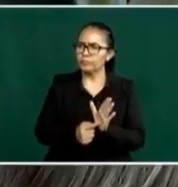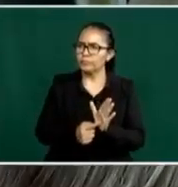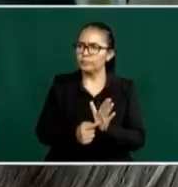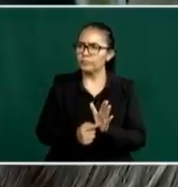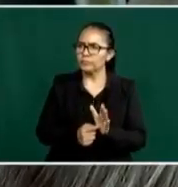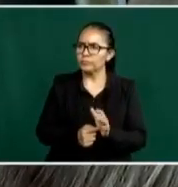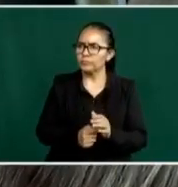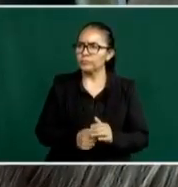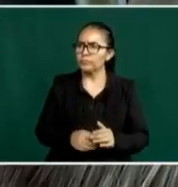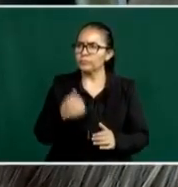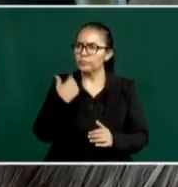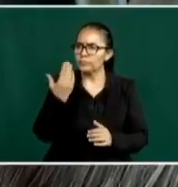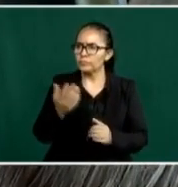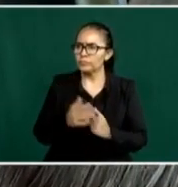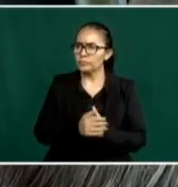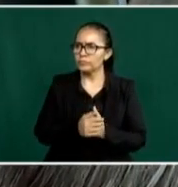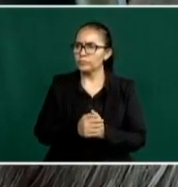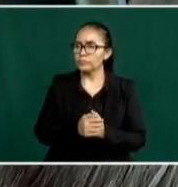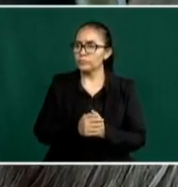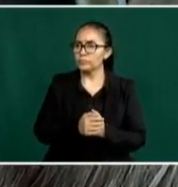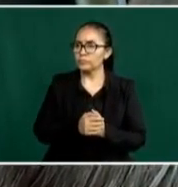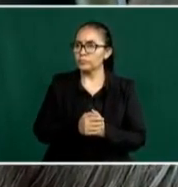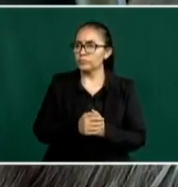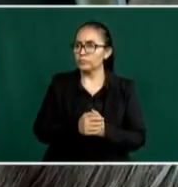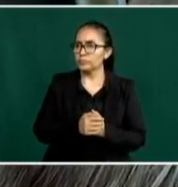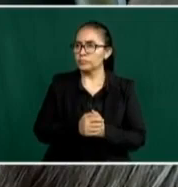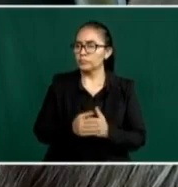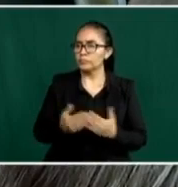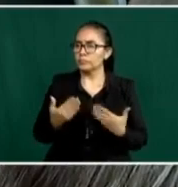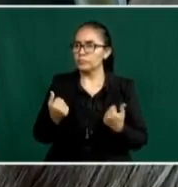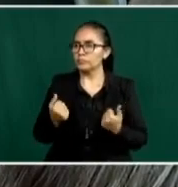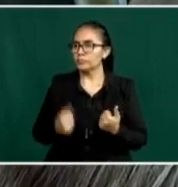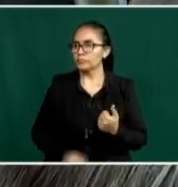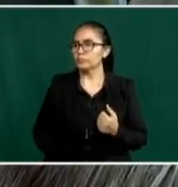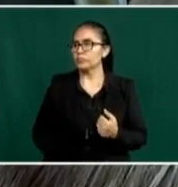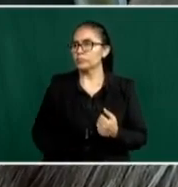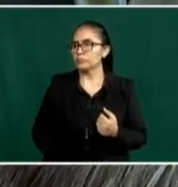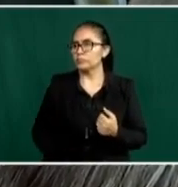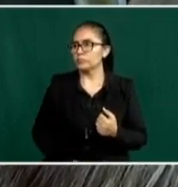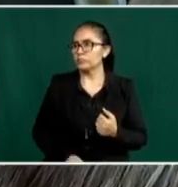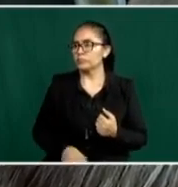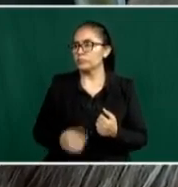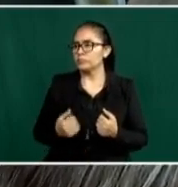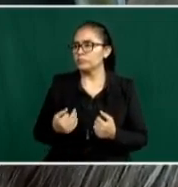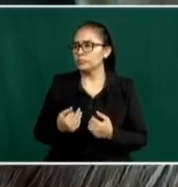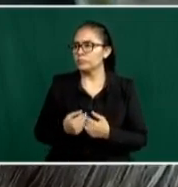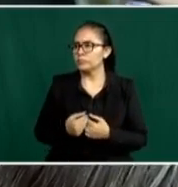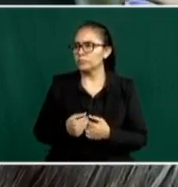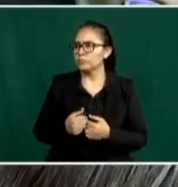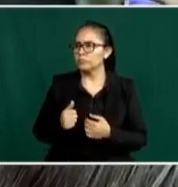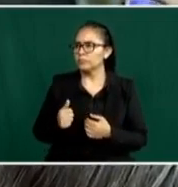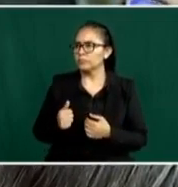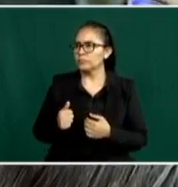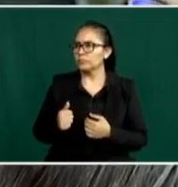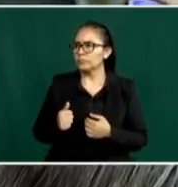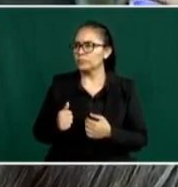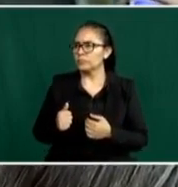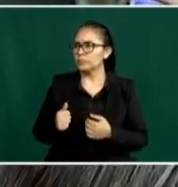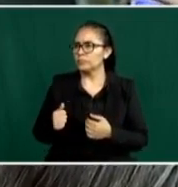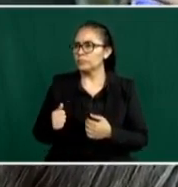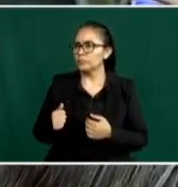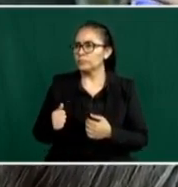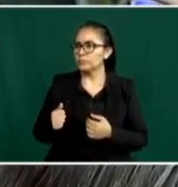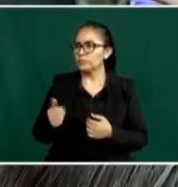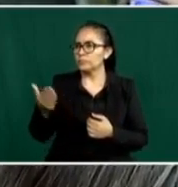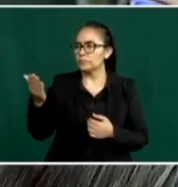Banderas tiene paralizada la economía, no hay desarrollo. Y Bahía de Banderas, pues, es el